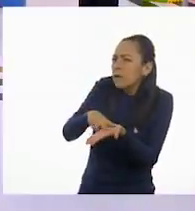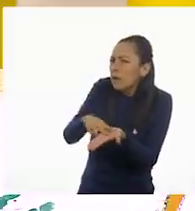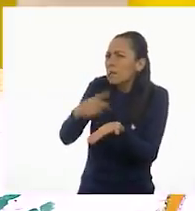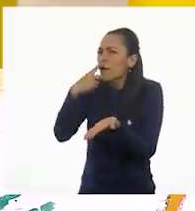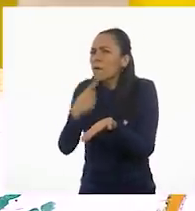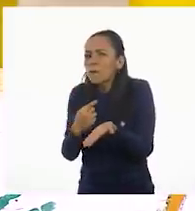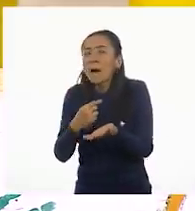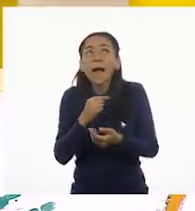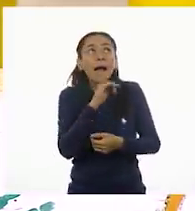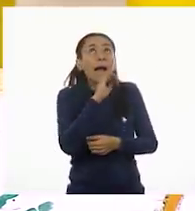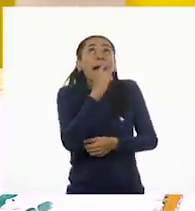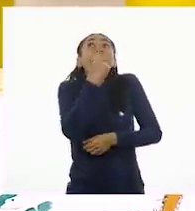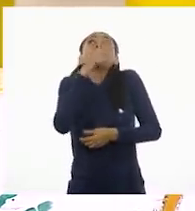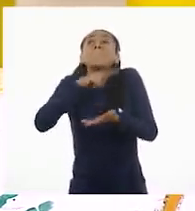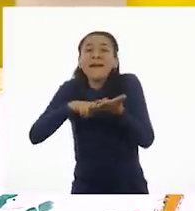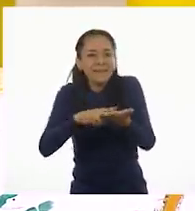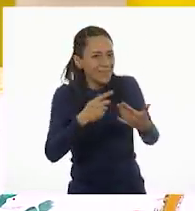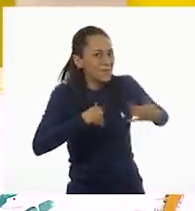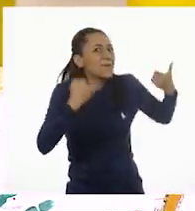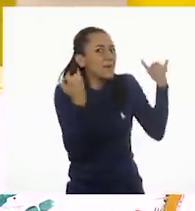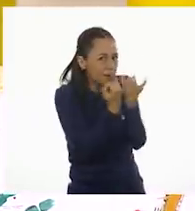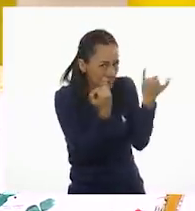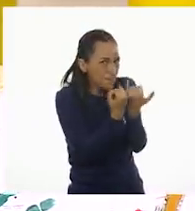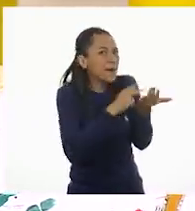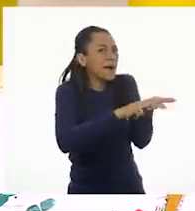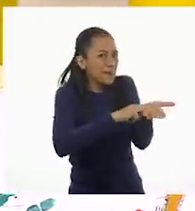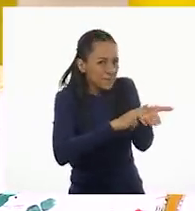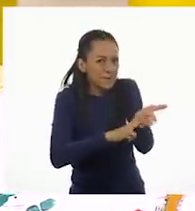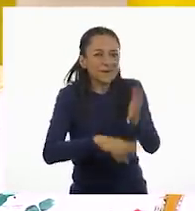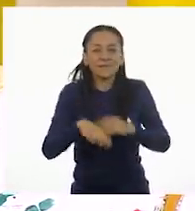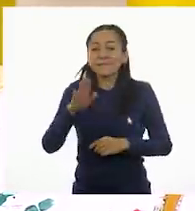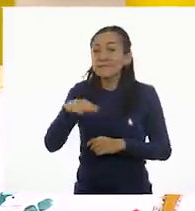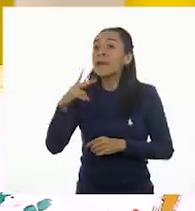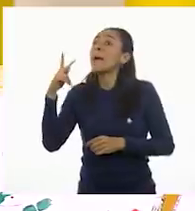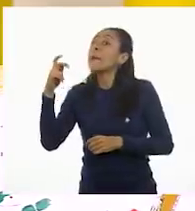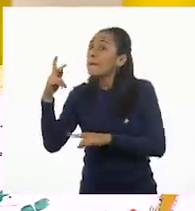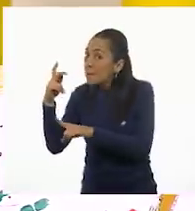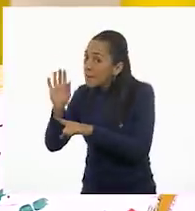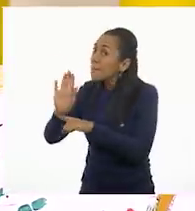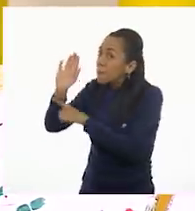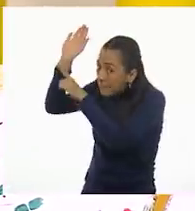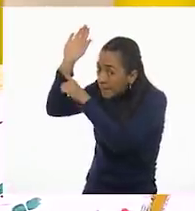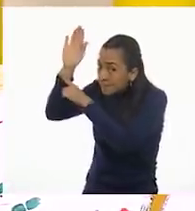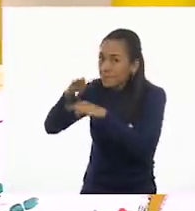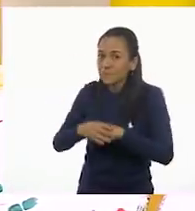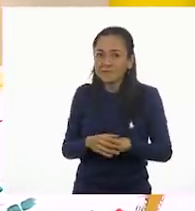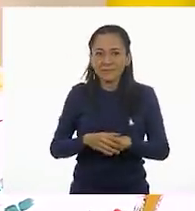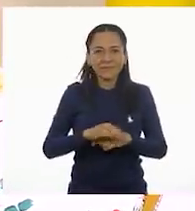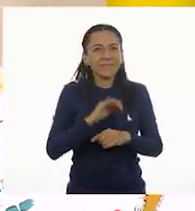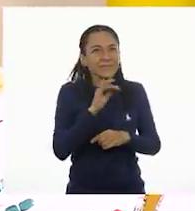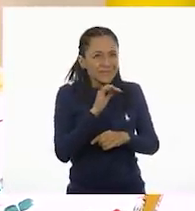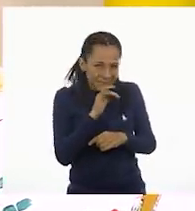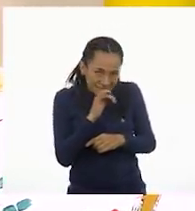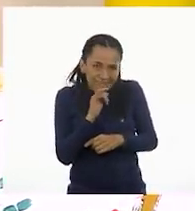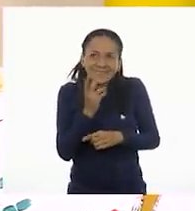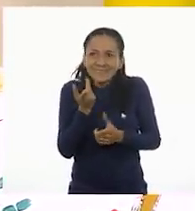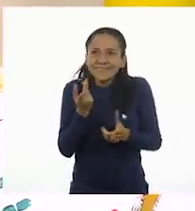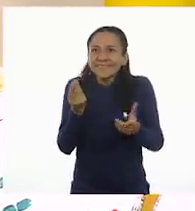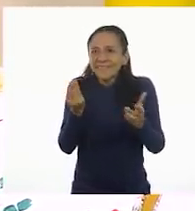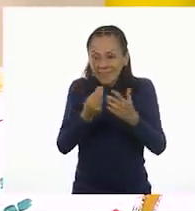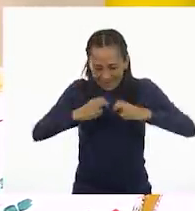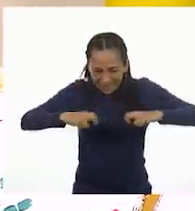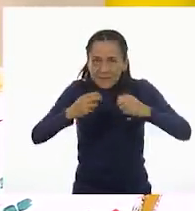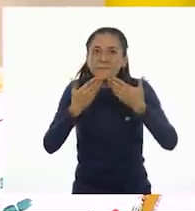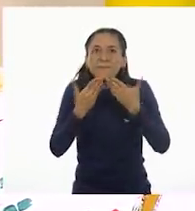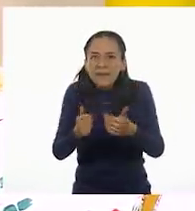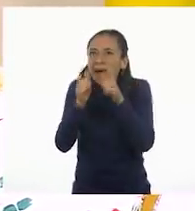yo también pensé en verde. Porque así todos podemos estar a gusto en las clases y aprender mucho mejor. Así es. Muy